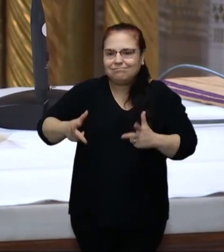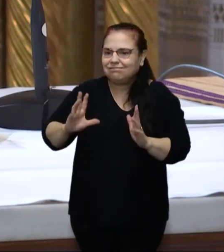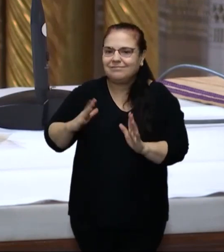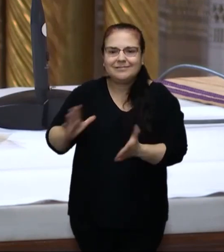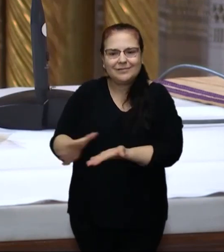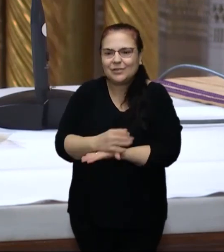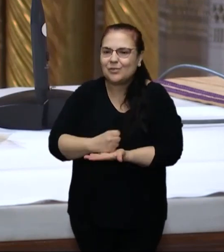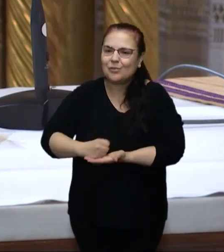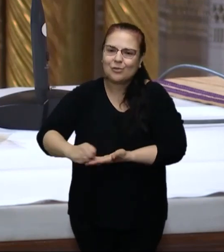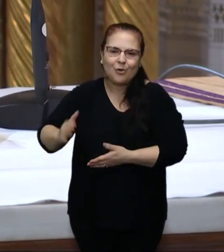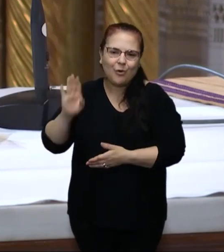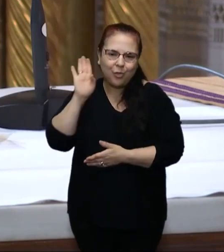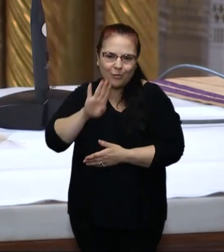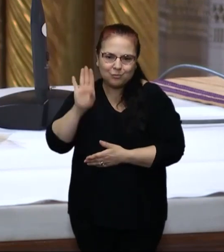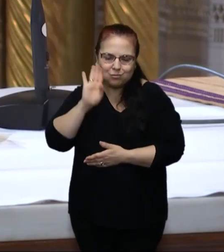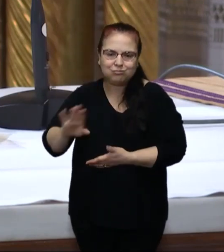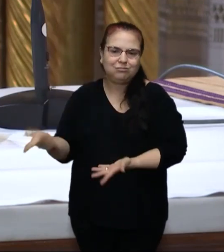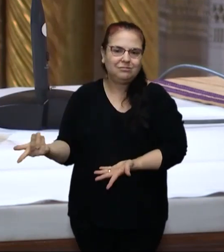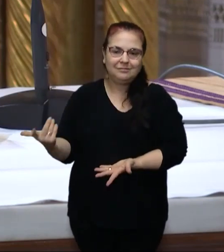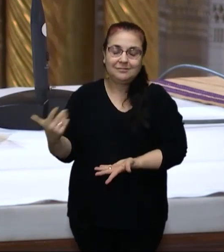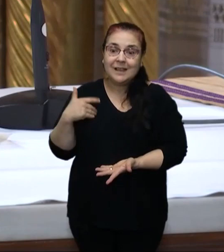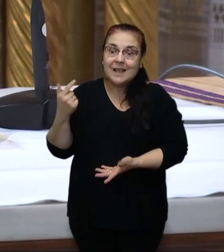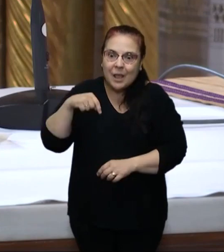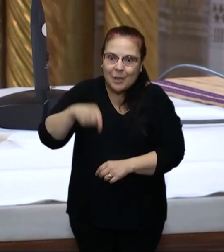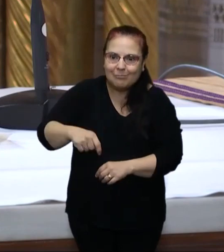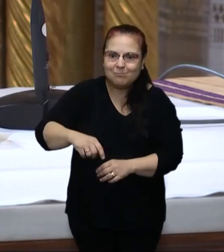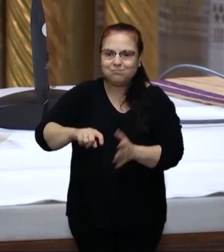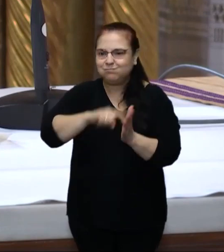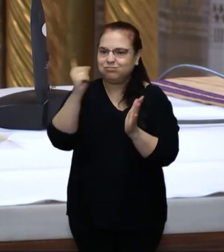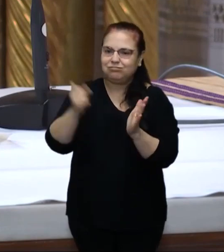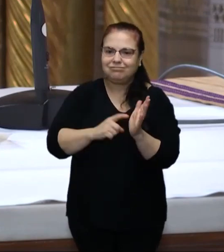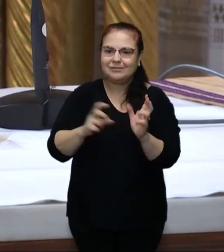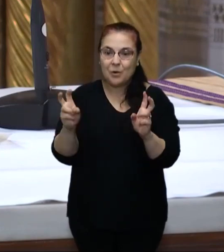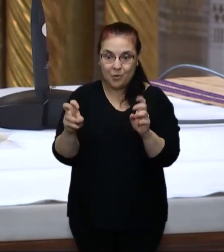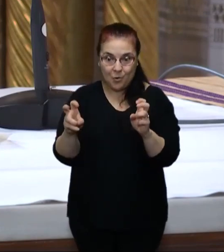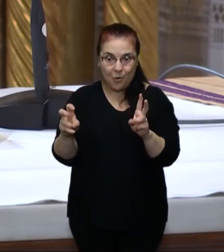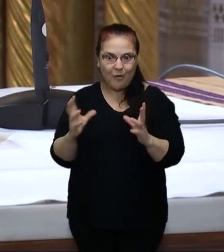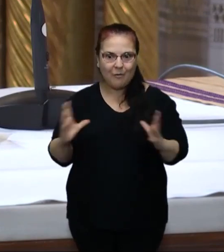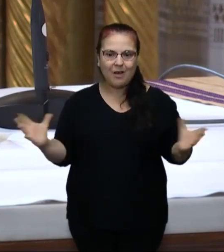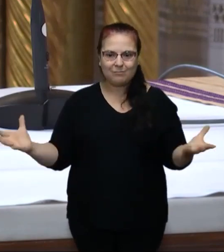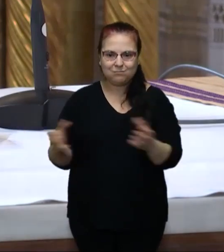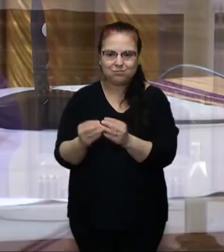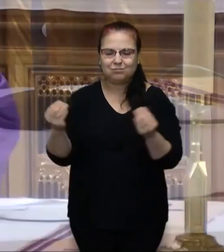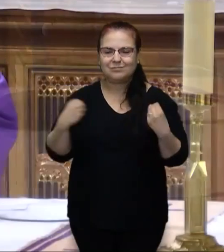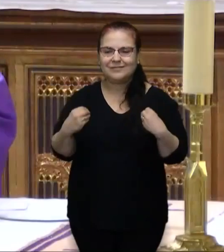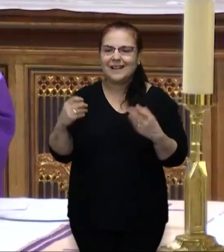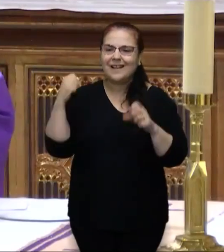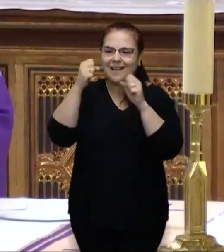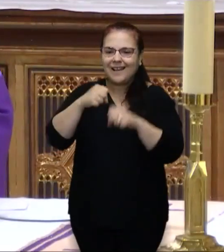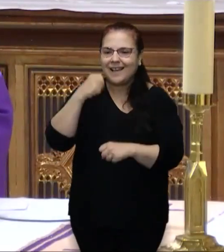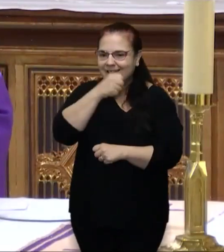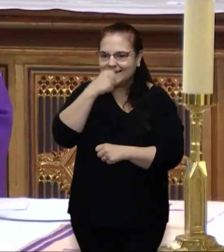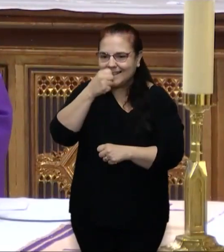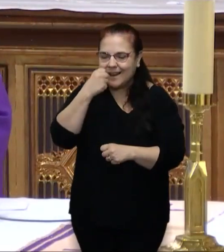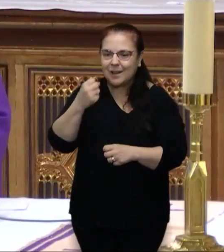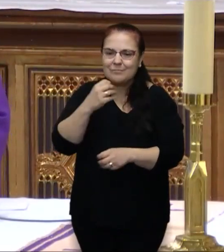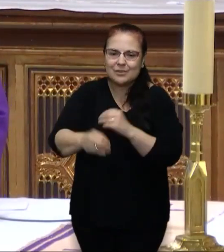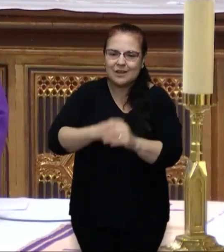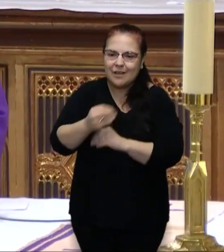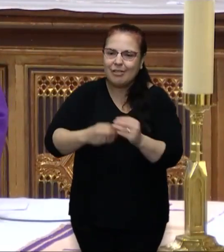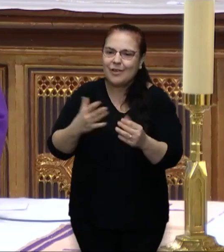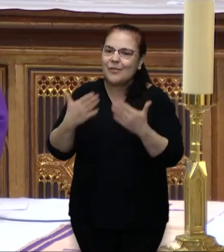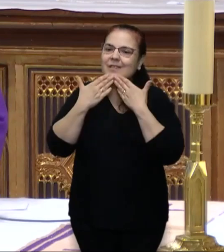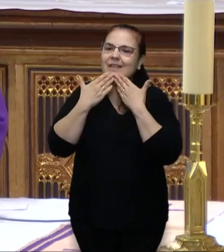toda corrupción y constituidos plenamente en nuevas criaturas, te cantaremos gozosos la acción de gracias de tu